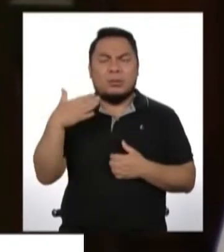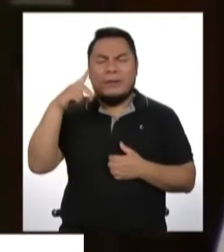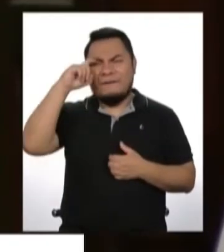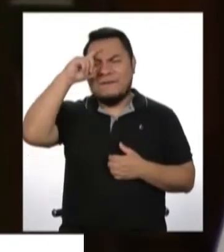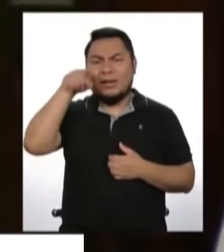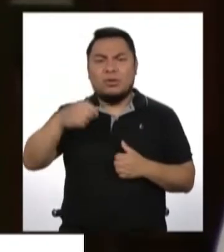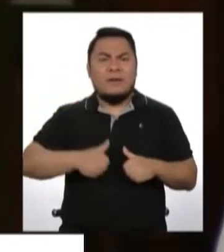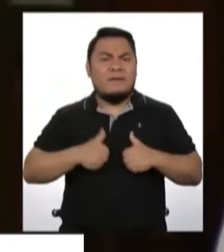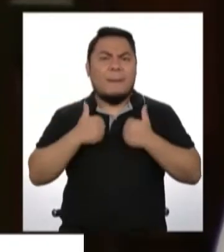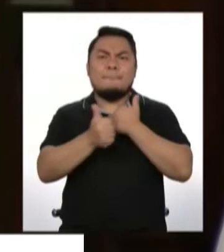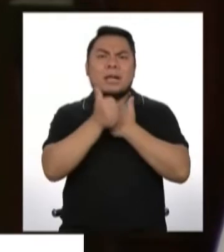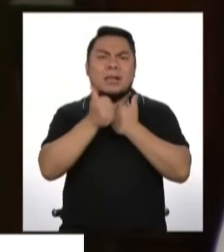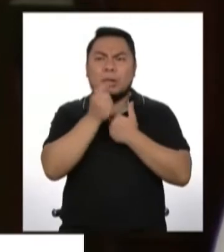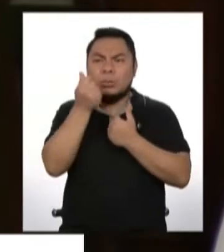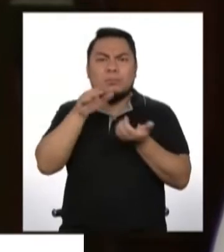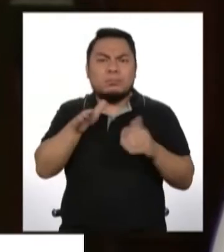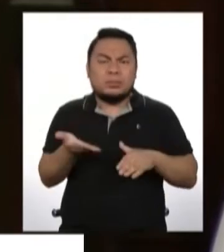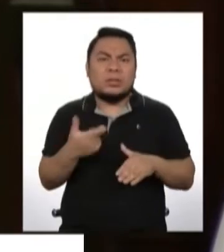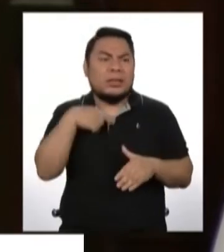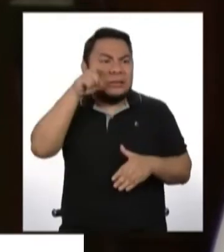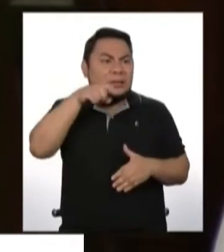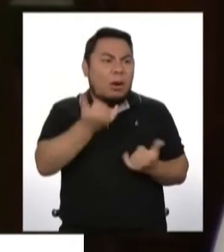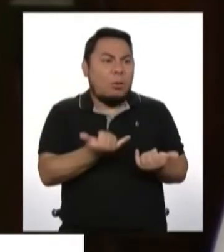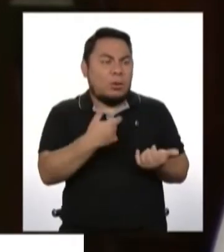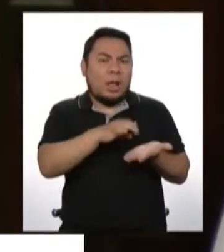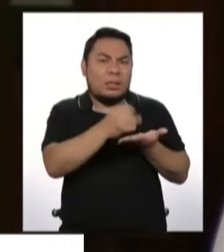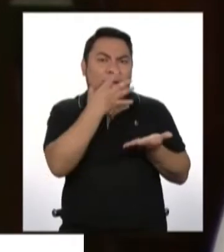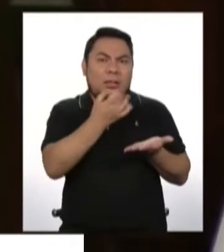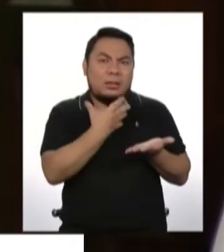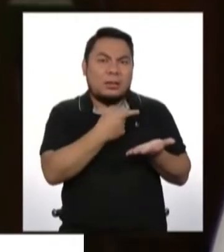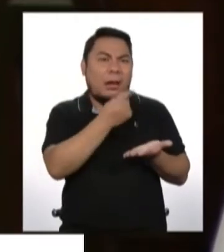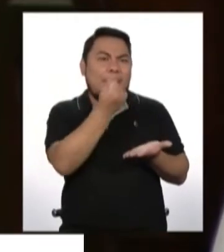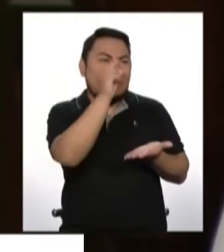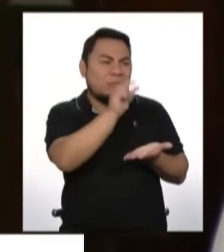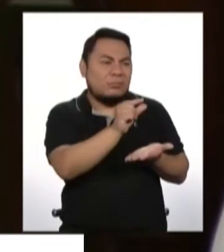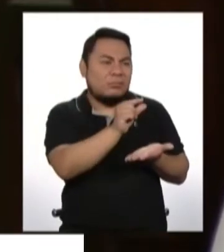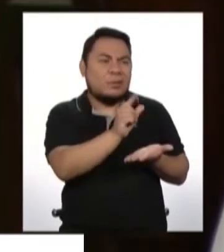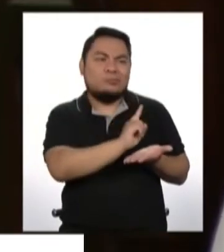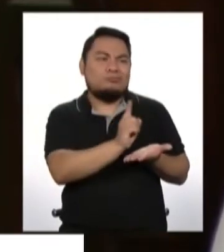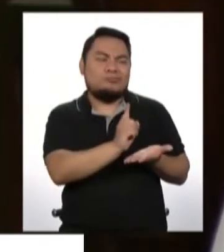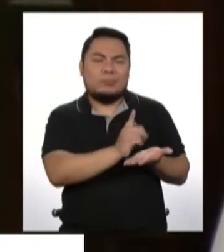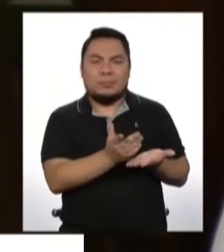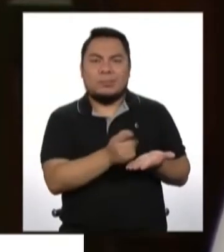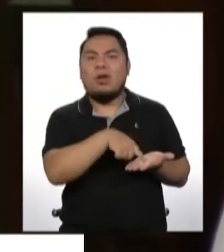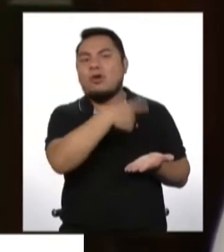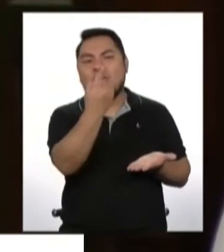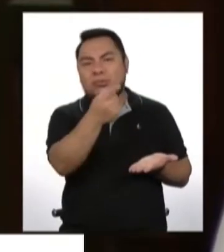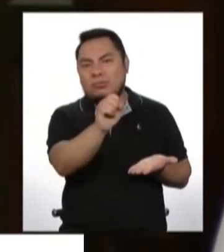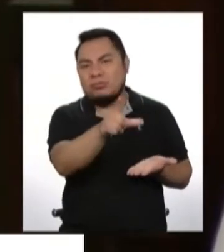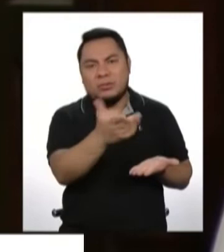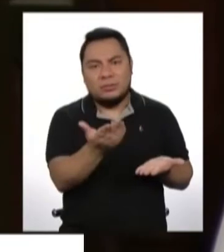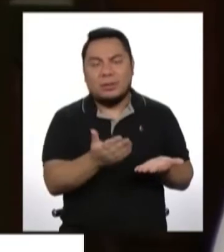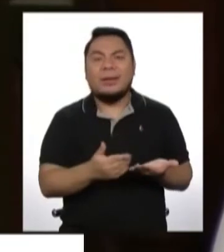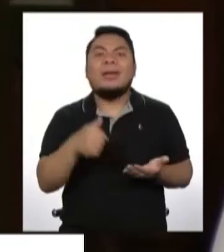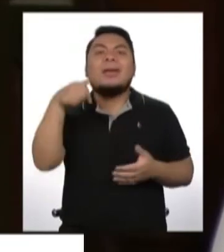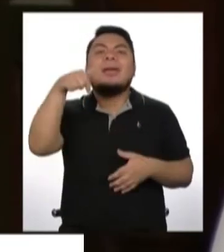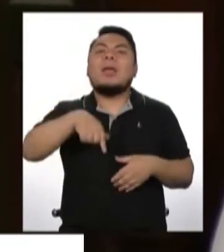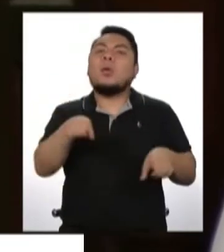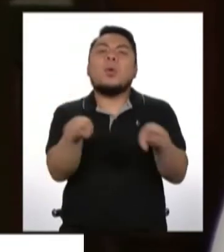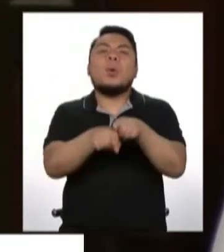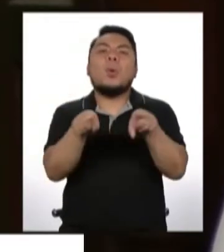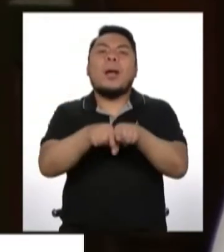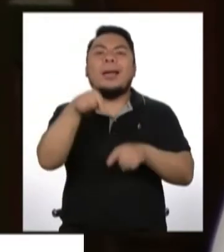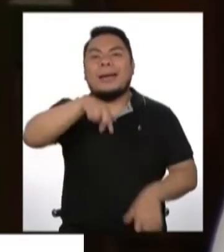vida o quedar severamente dañado. Eso está pasando con nuestro país. Nuestro país le ha entrado una